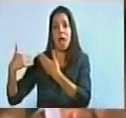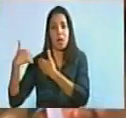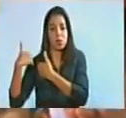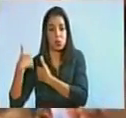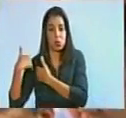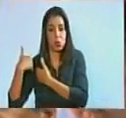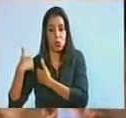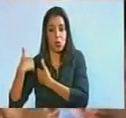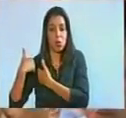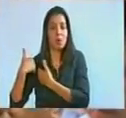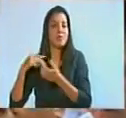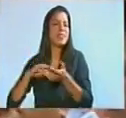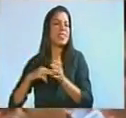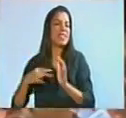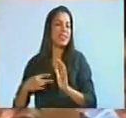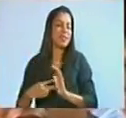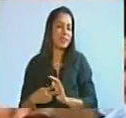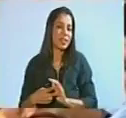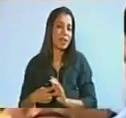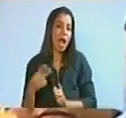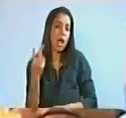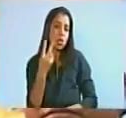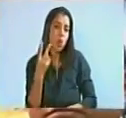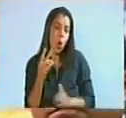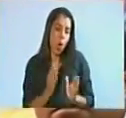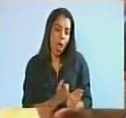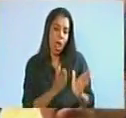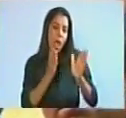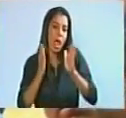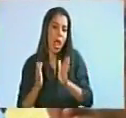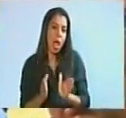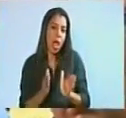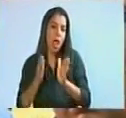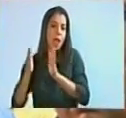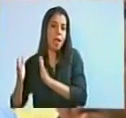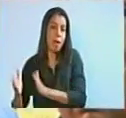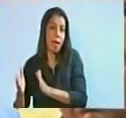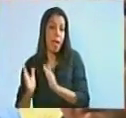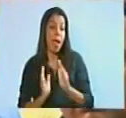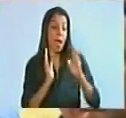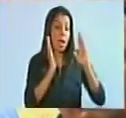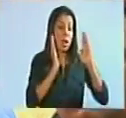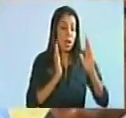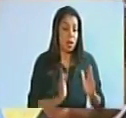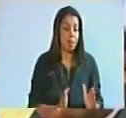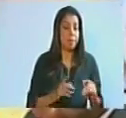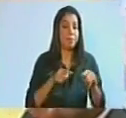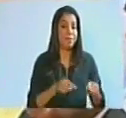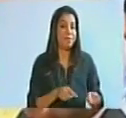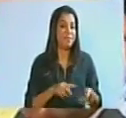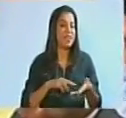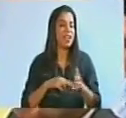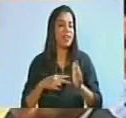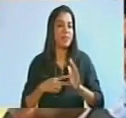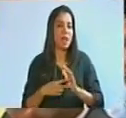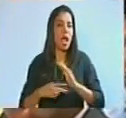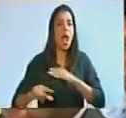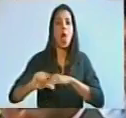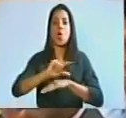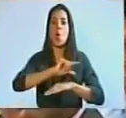una corresponsabilidad en dos etapas. La primera, que no es que el